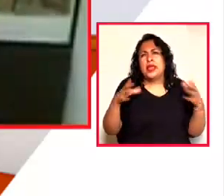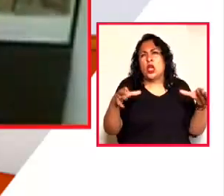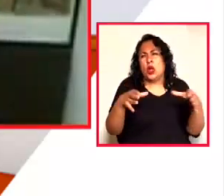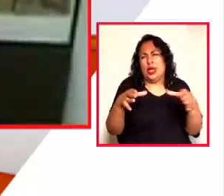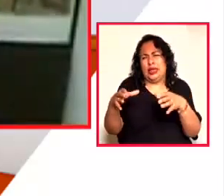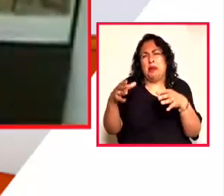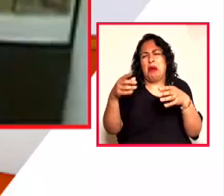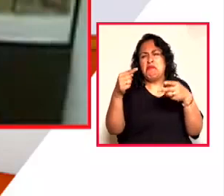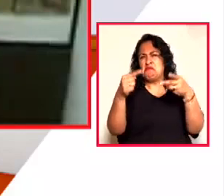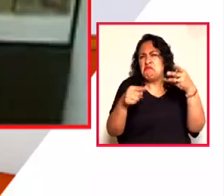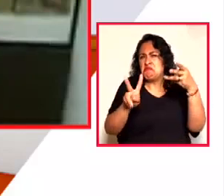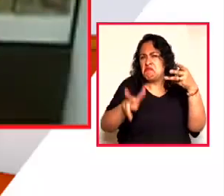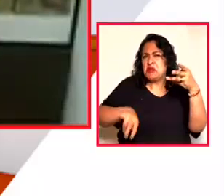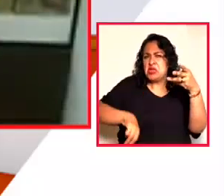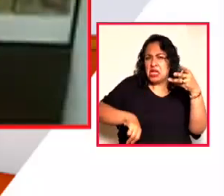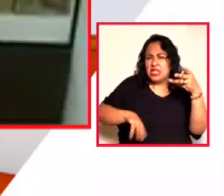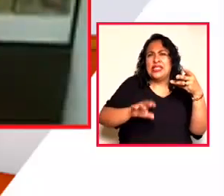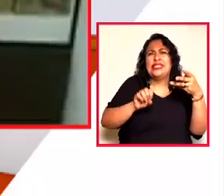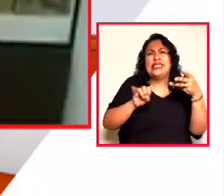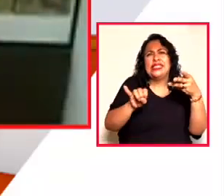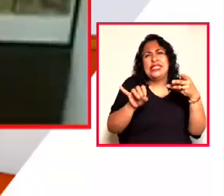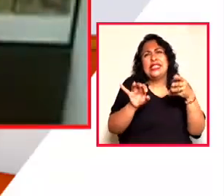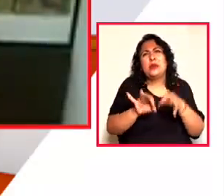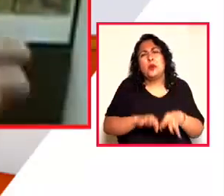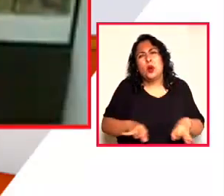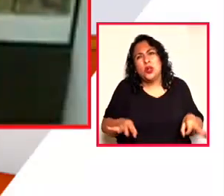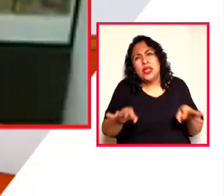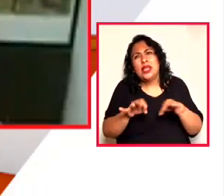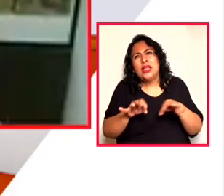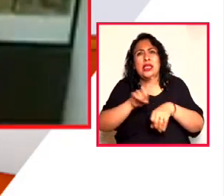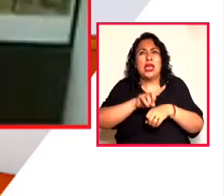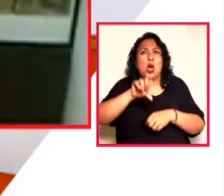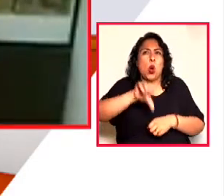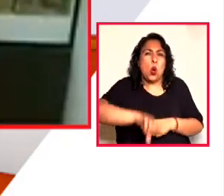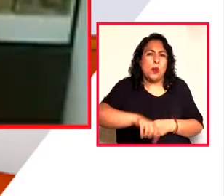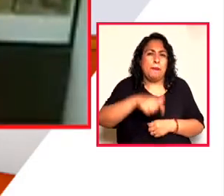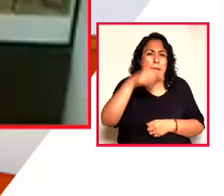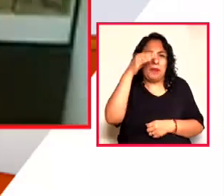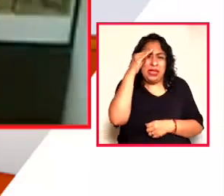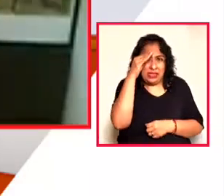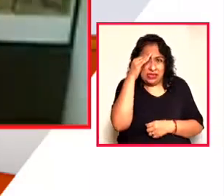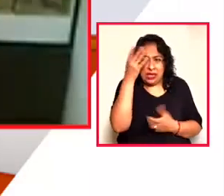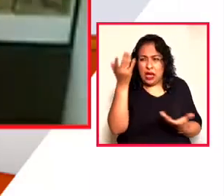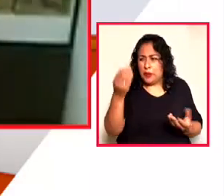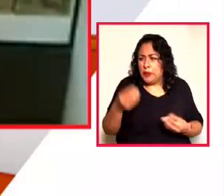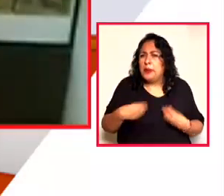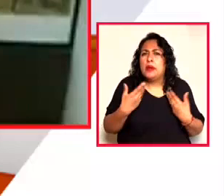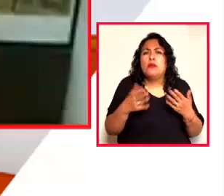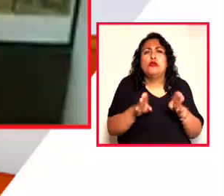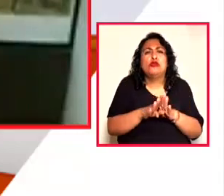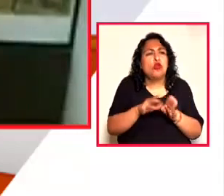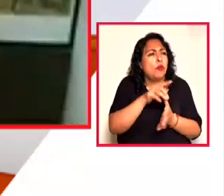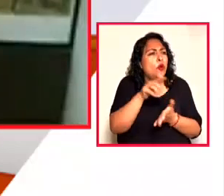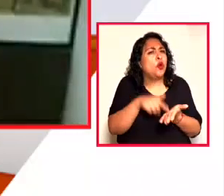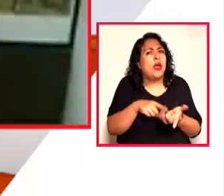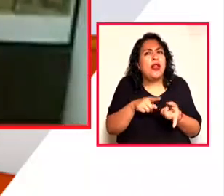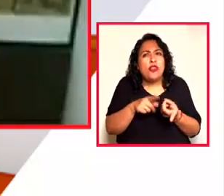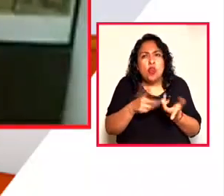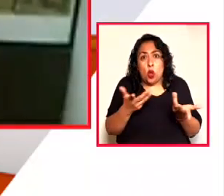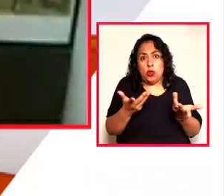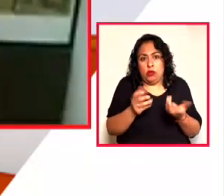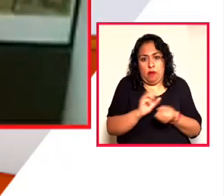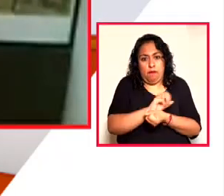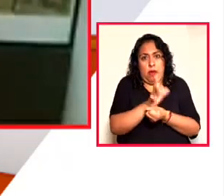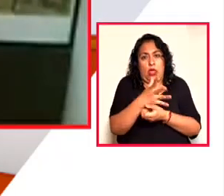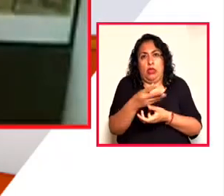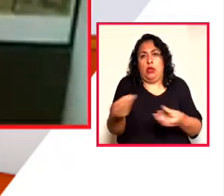porque, más allá de lo que puede significar el día de hoy pensar cómo vivimos y en dónde vivimos en medio de una pandemia, sí